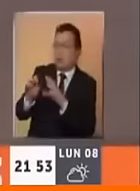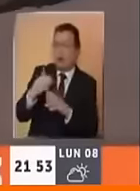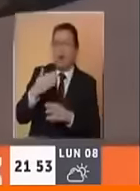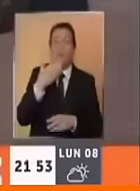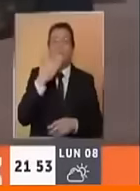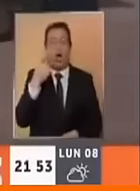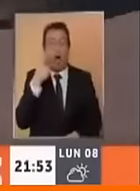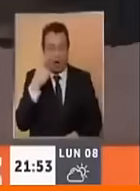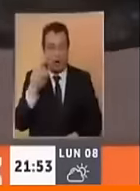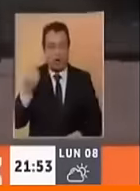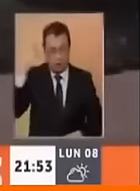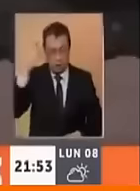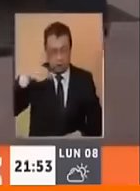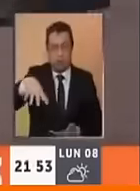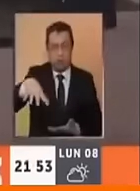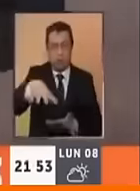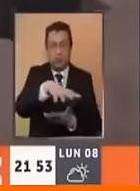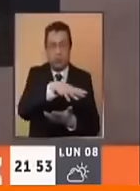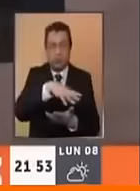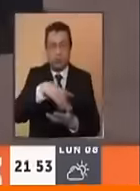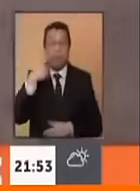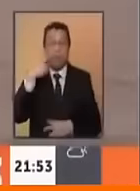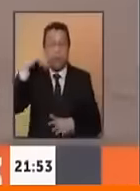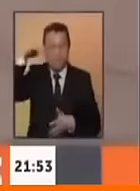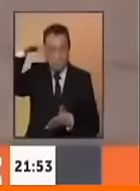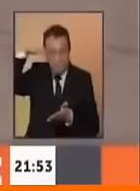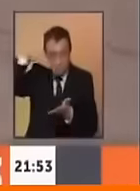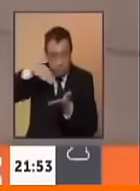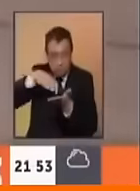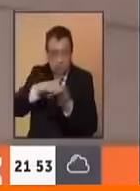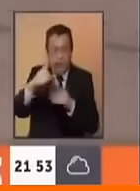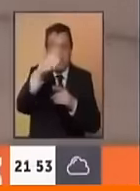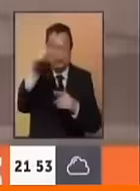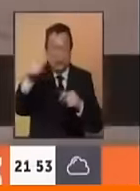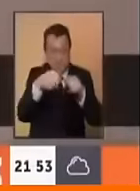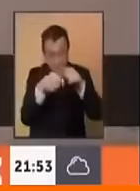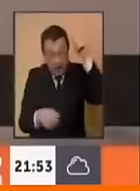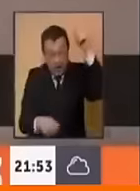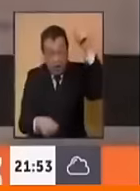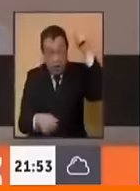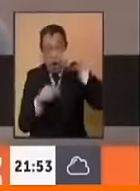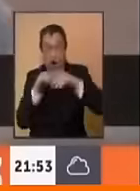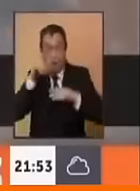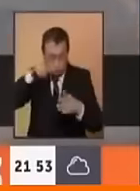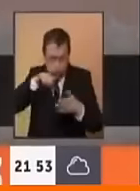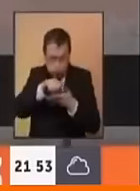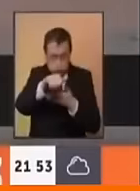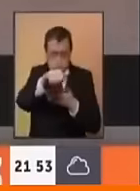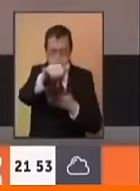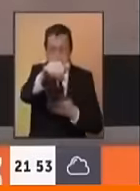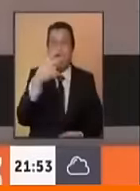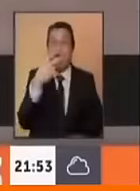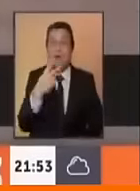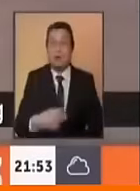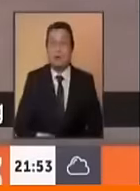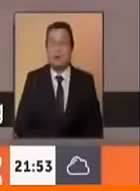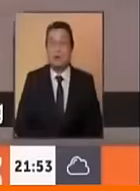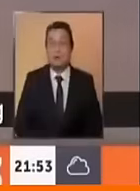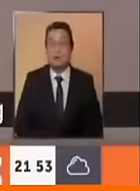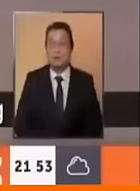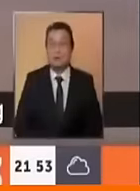de la formación realizamos un vuelo rasante a unos 100 metros de altura. Mayor tiene avisos, tú te bajas